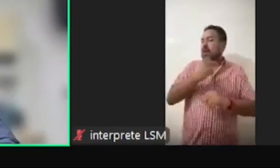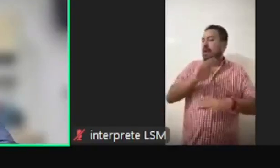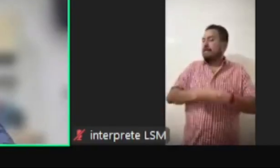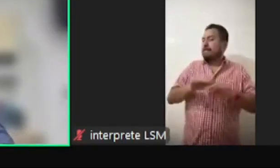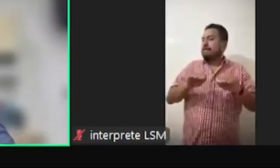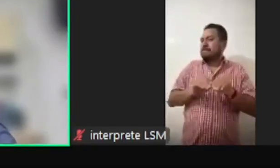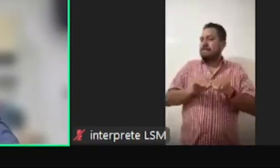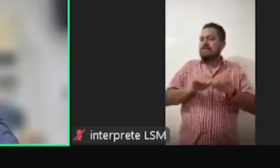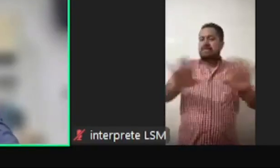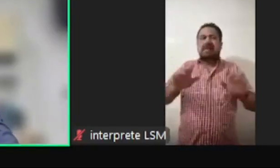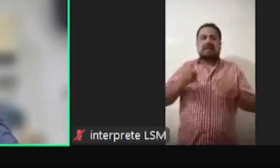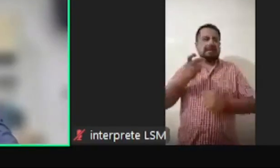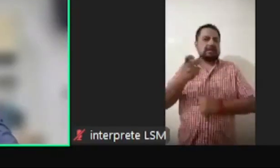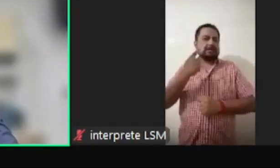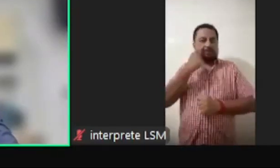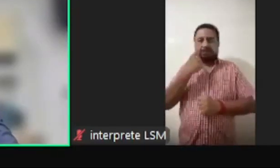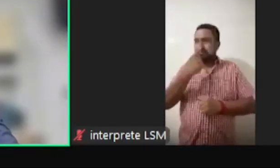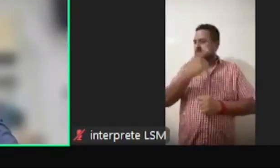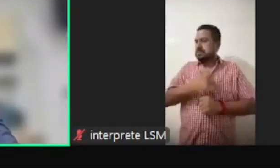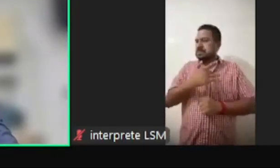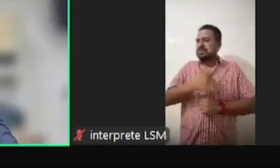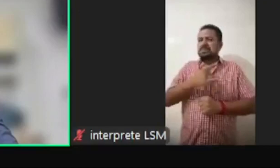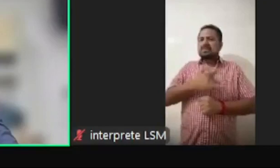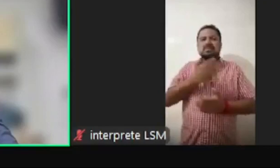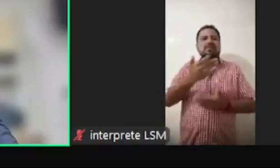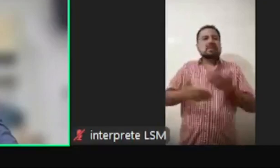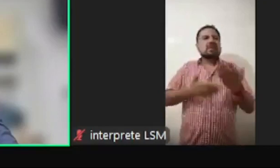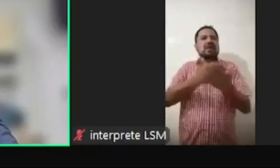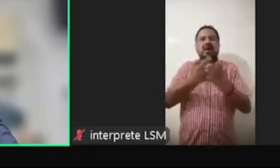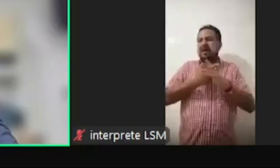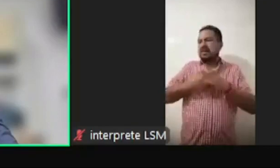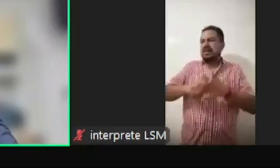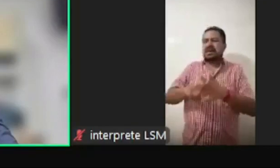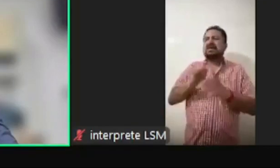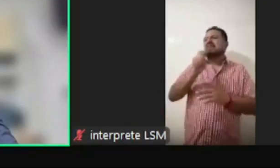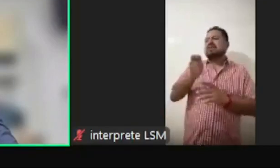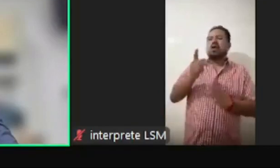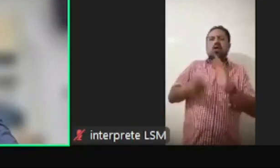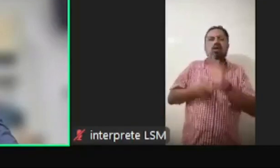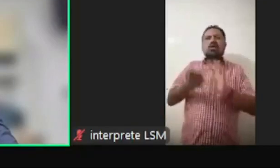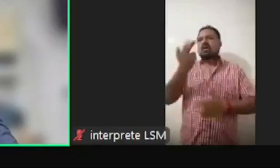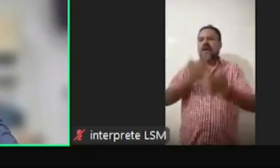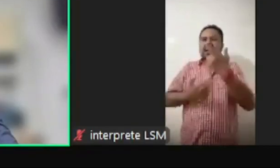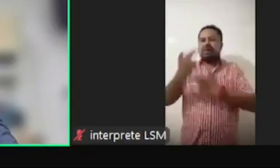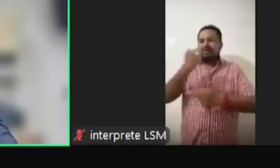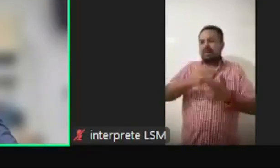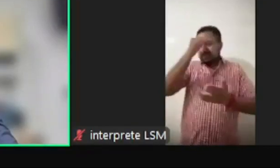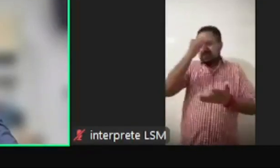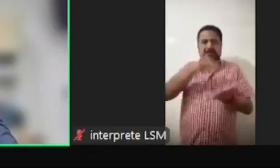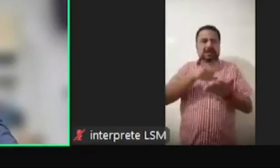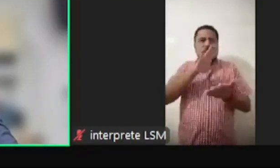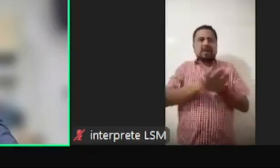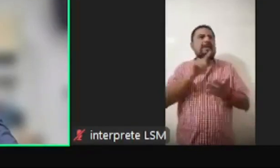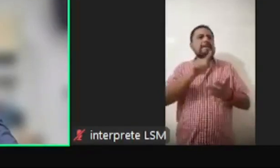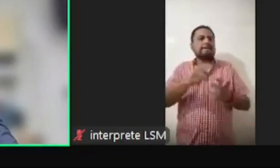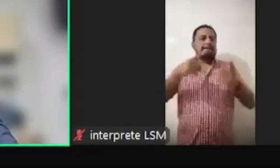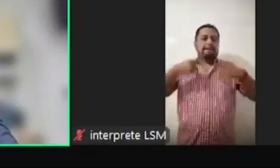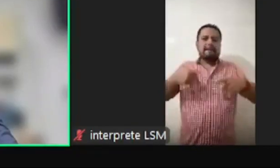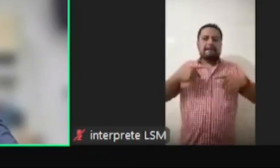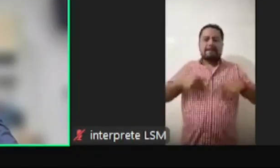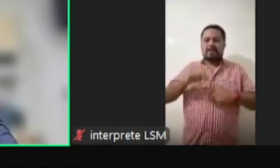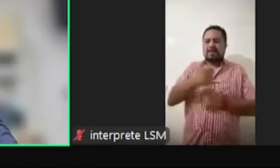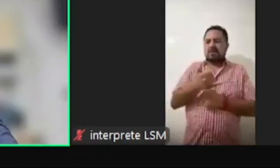cual plantearon desde un inicio, ha sido que se revoque la aprobación del registro del ciudadano Joshua Ávila González como candidato a la